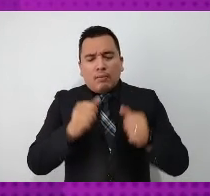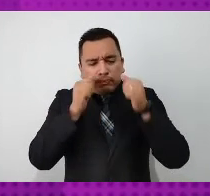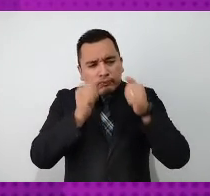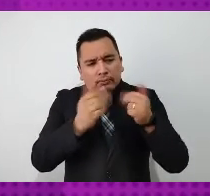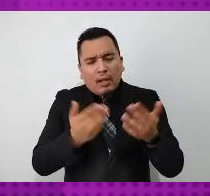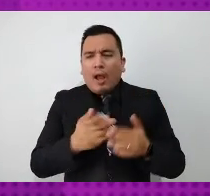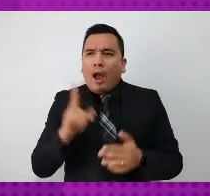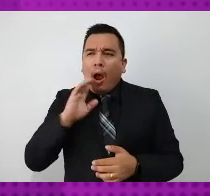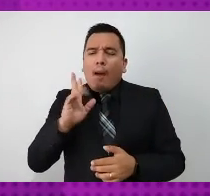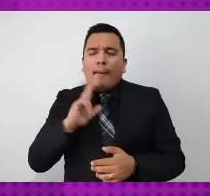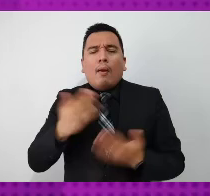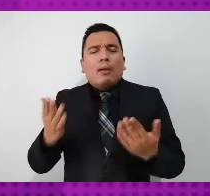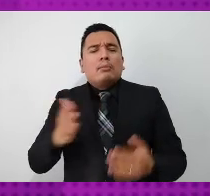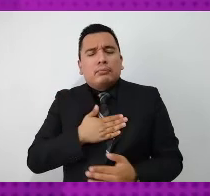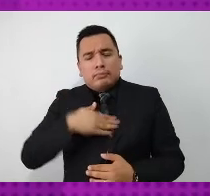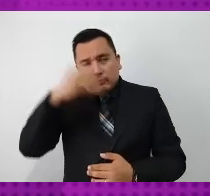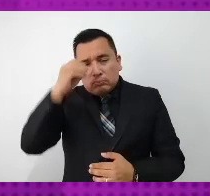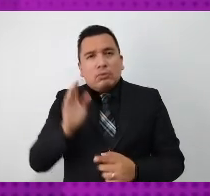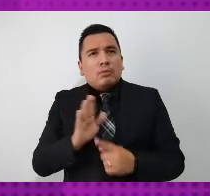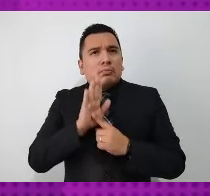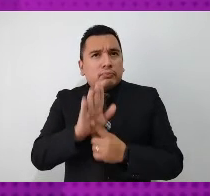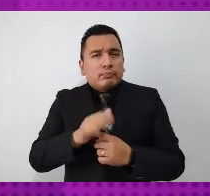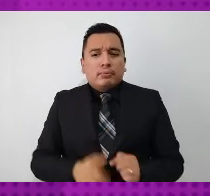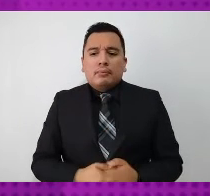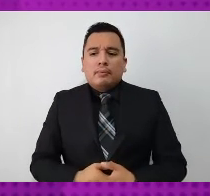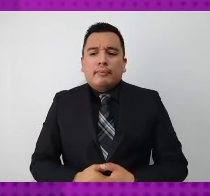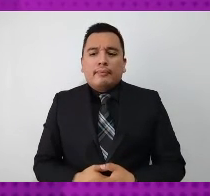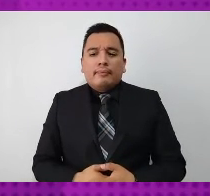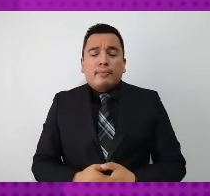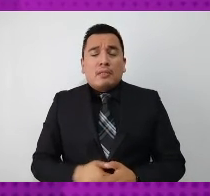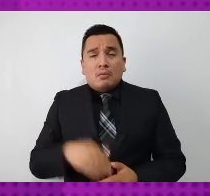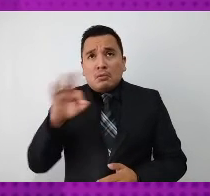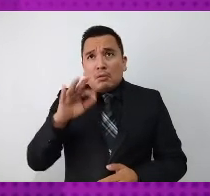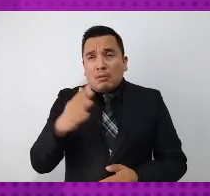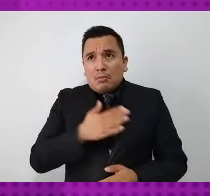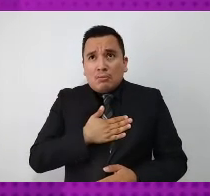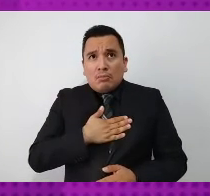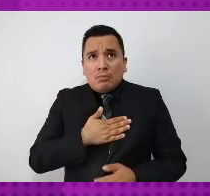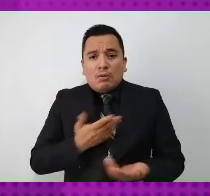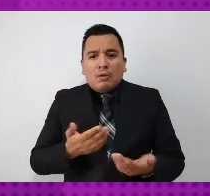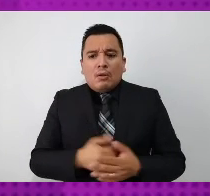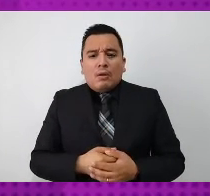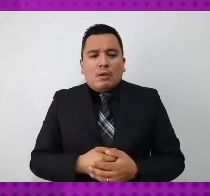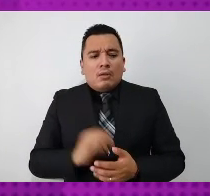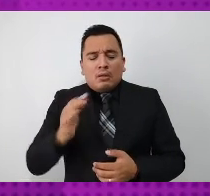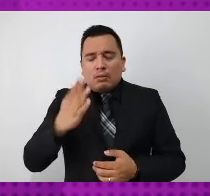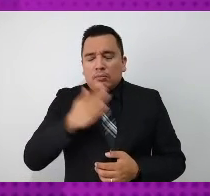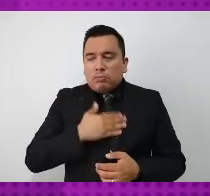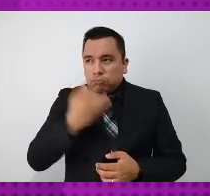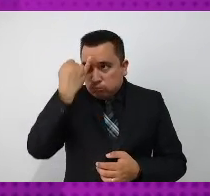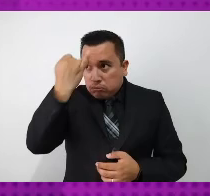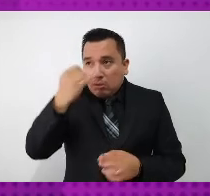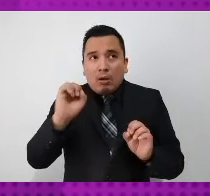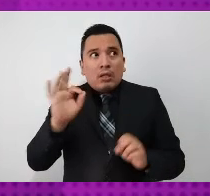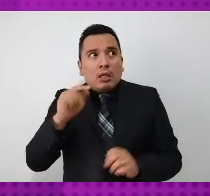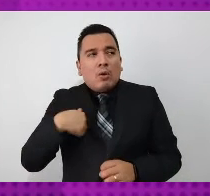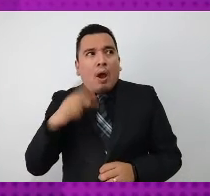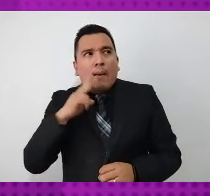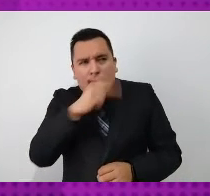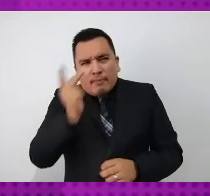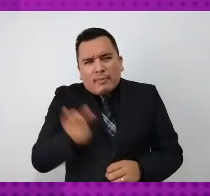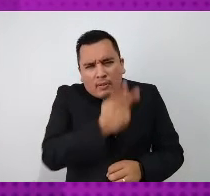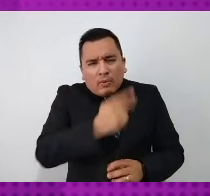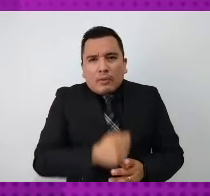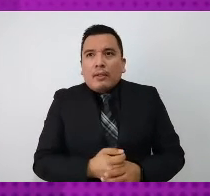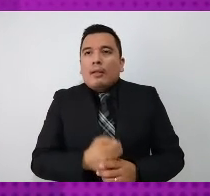de vista yo a lo mejor puede ser un comentario a lo mejor puedo plantear una pregunta pero esa pregunta ya empieza a